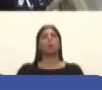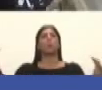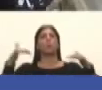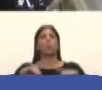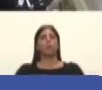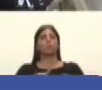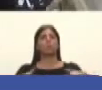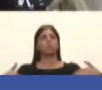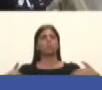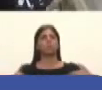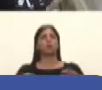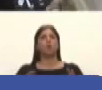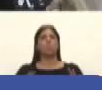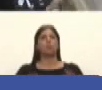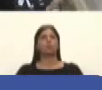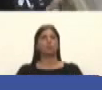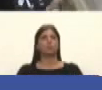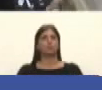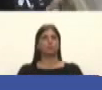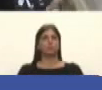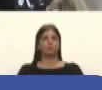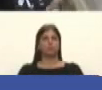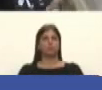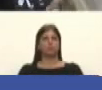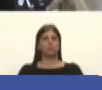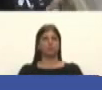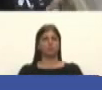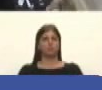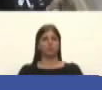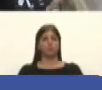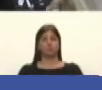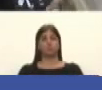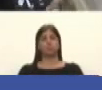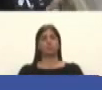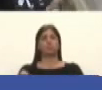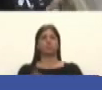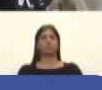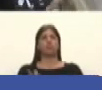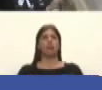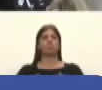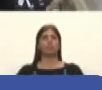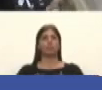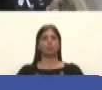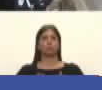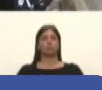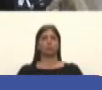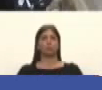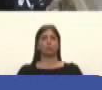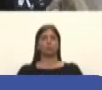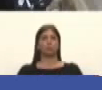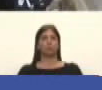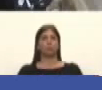Complejo, difícil. Difícil, difícil. Y como si esto fuera poco, por ahí aparecen internas,